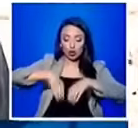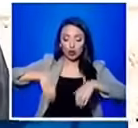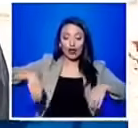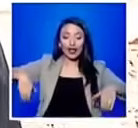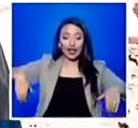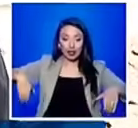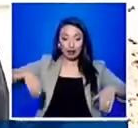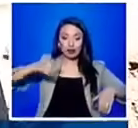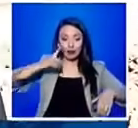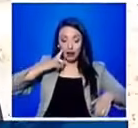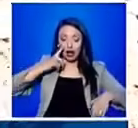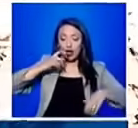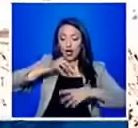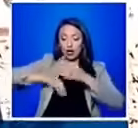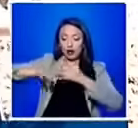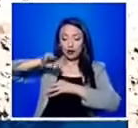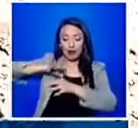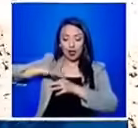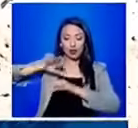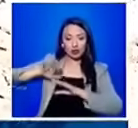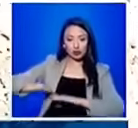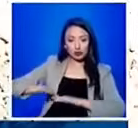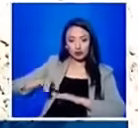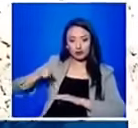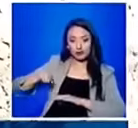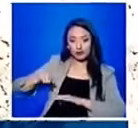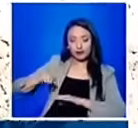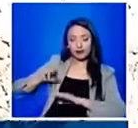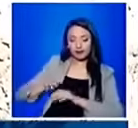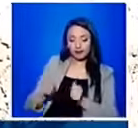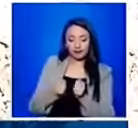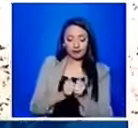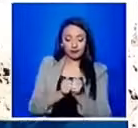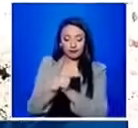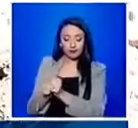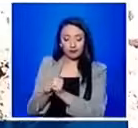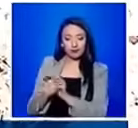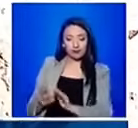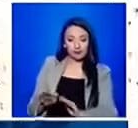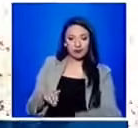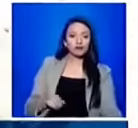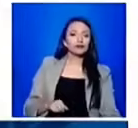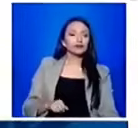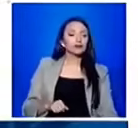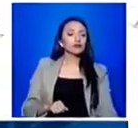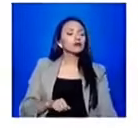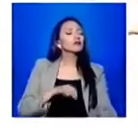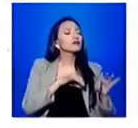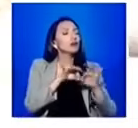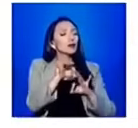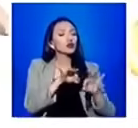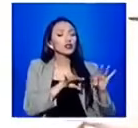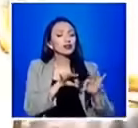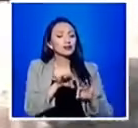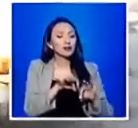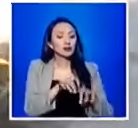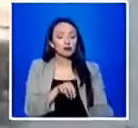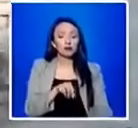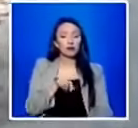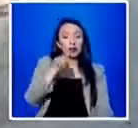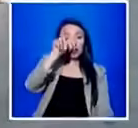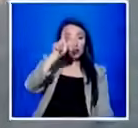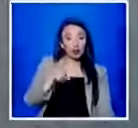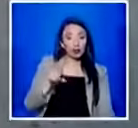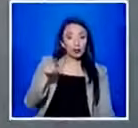PVC para sustituir el colector existente que está junto a la acera. Hay que explicarle a la ciudadanía que utiliza